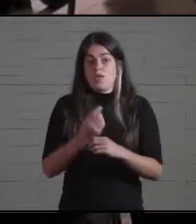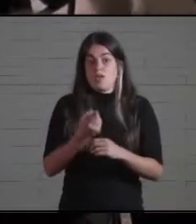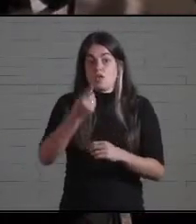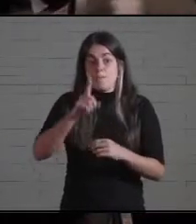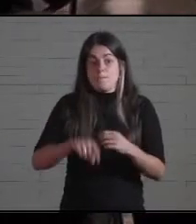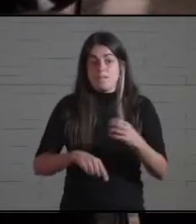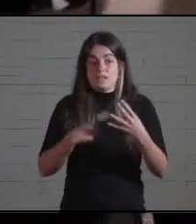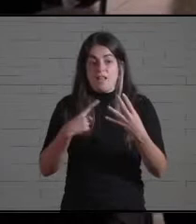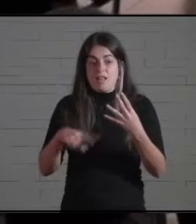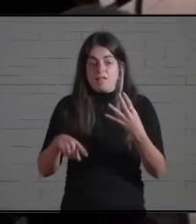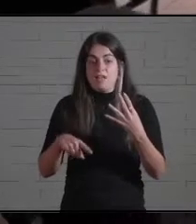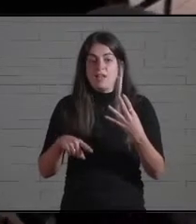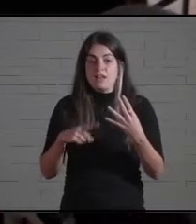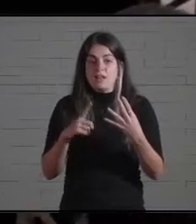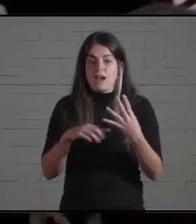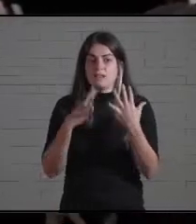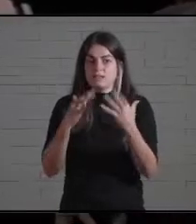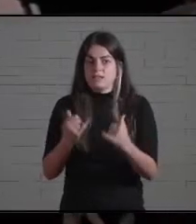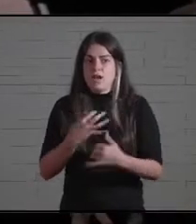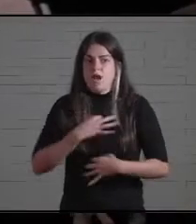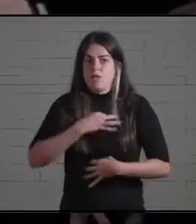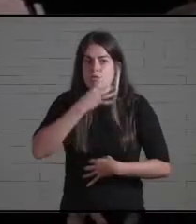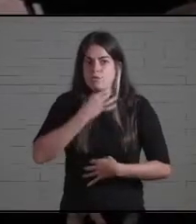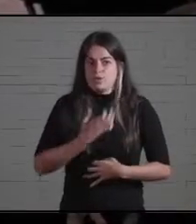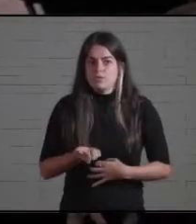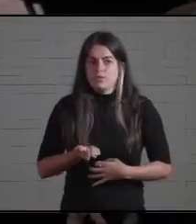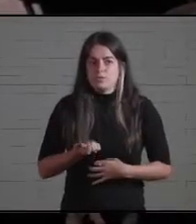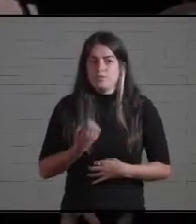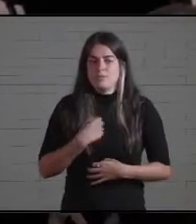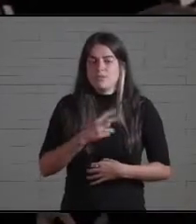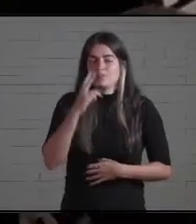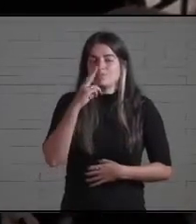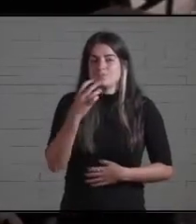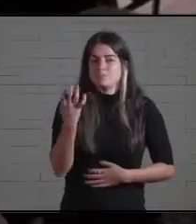mes. Y después hemos visto que